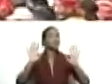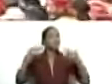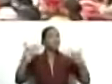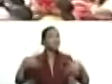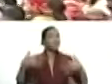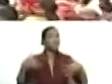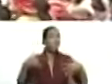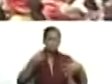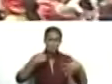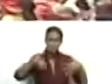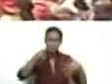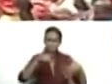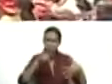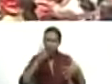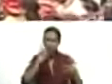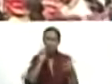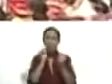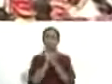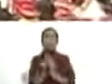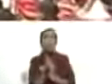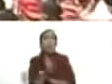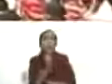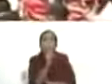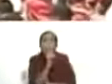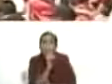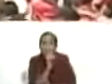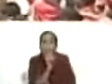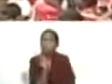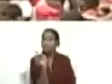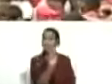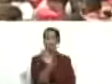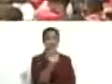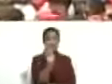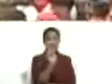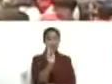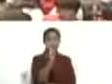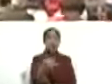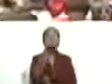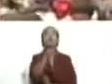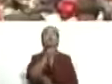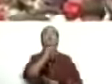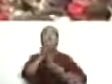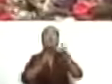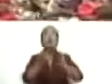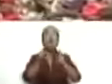porque no hay que dormirse en los laureles. ¿Ustedes están de acuerdo conmigo?